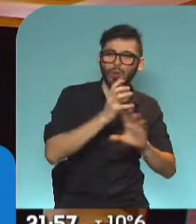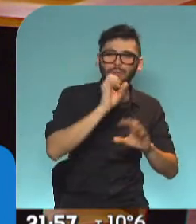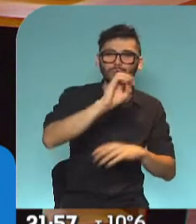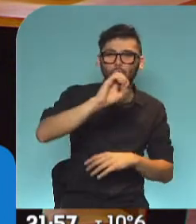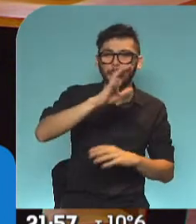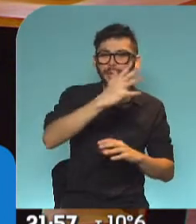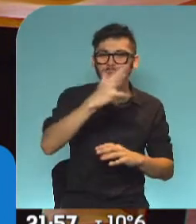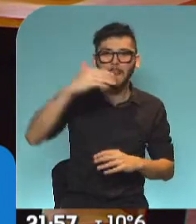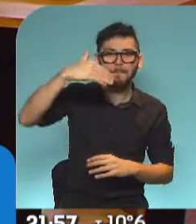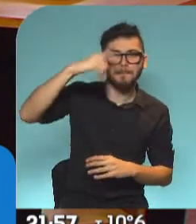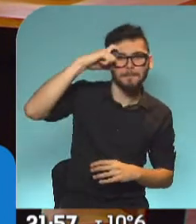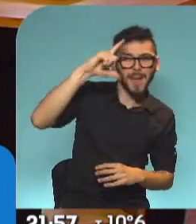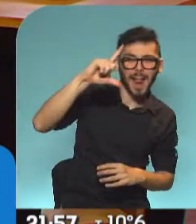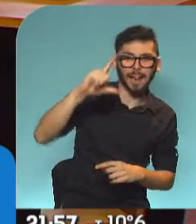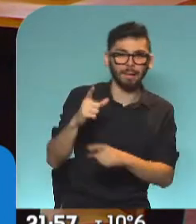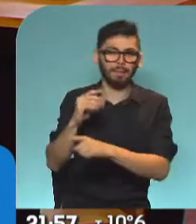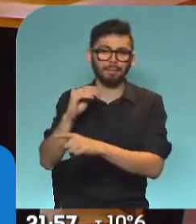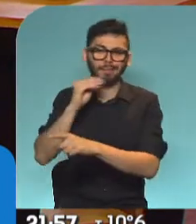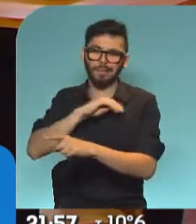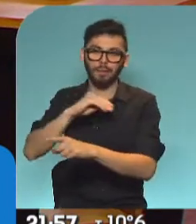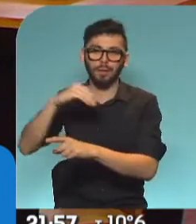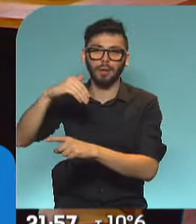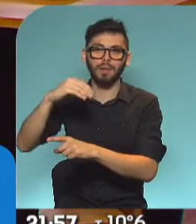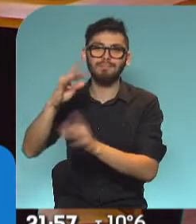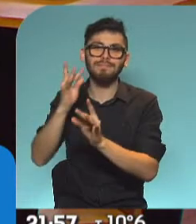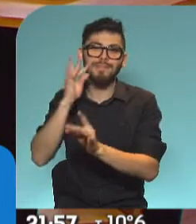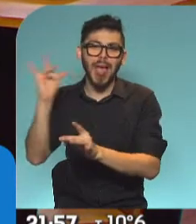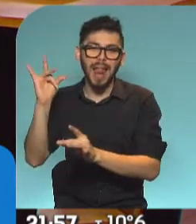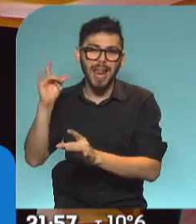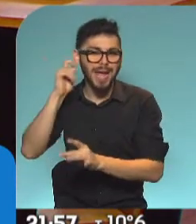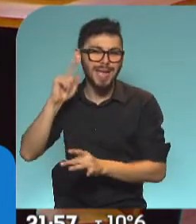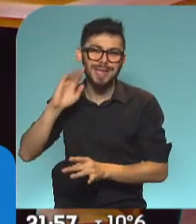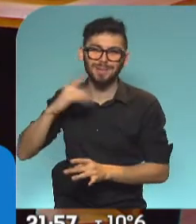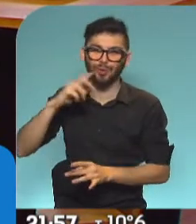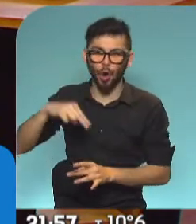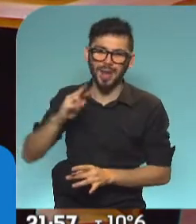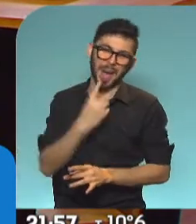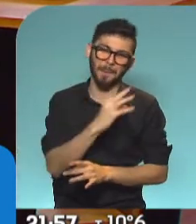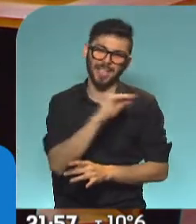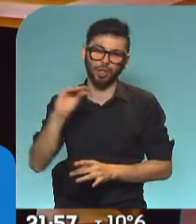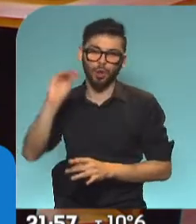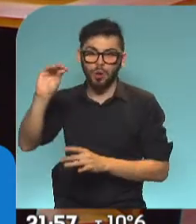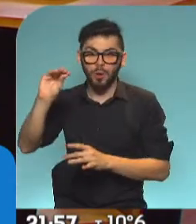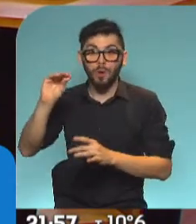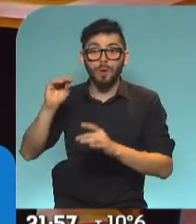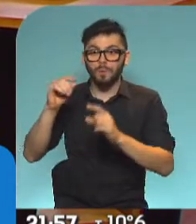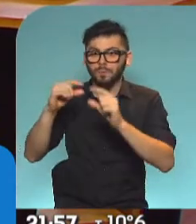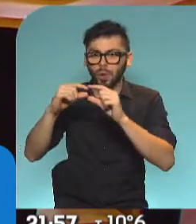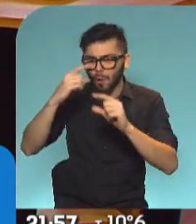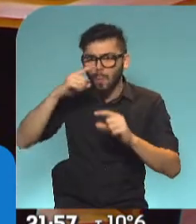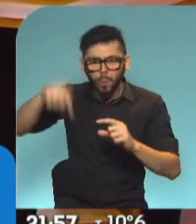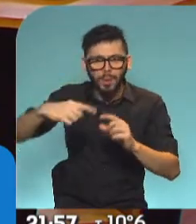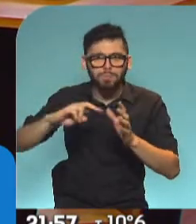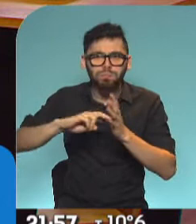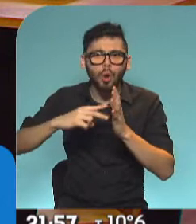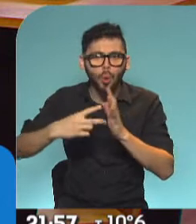No, pero llegó, por esto que les decía de las redes sociales, porque se hizo como un boom mostrar algunos locales que tenían nombres de famosos agregados. A propósito, y hubo problemas